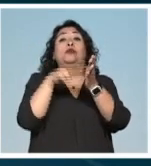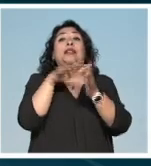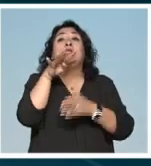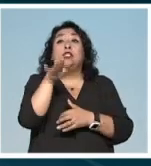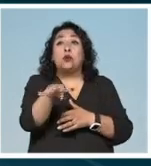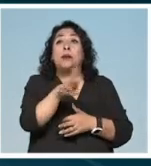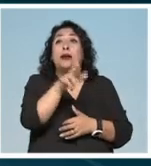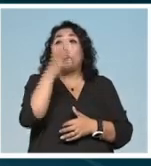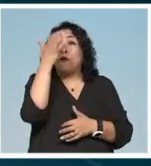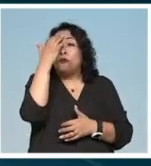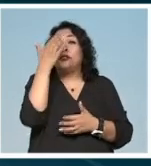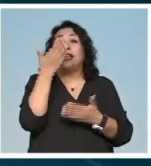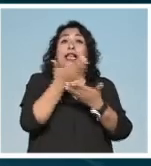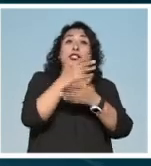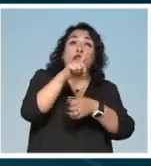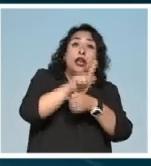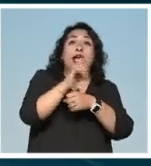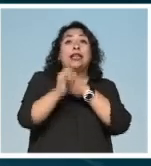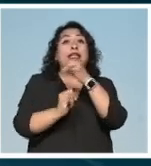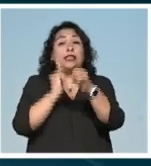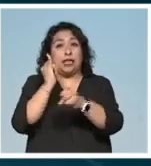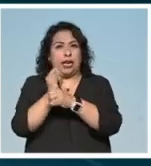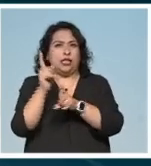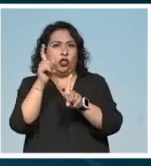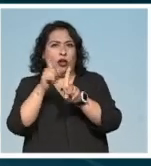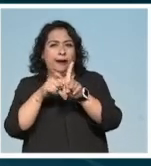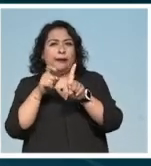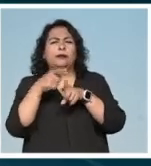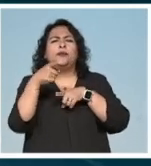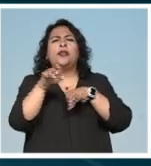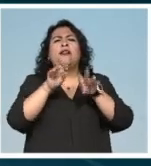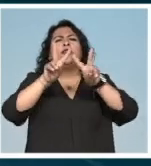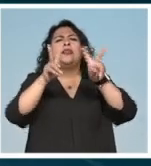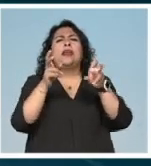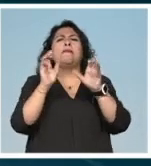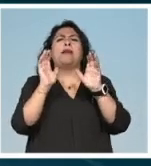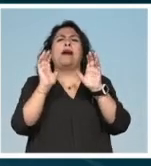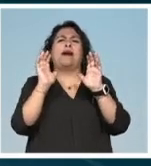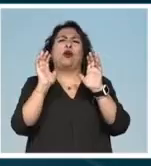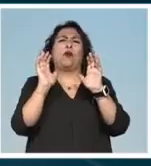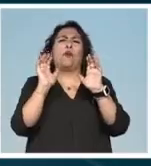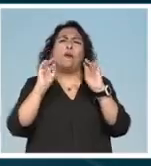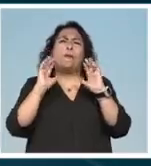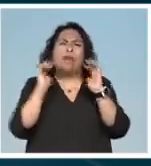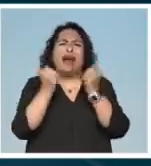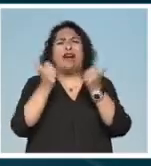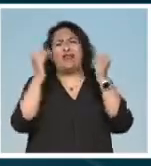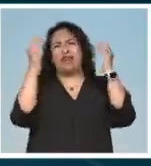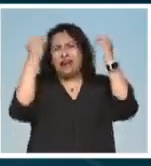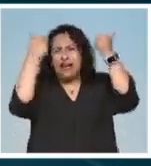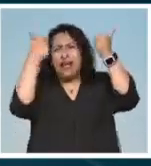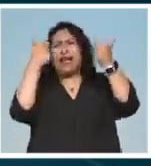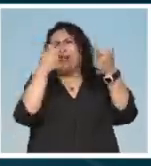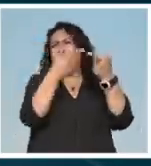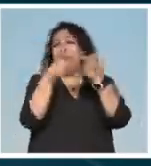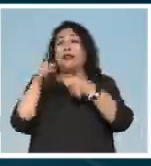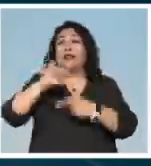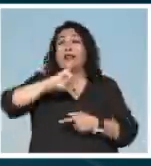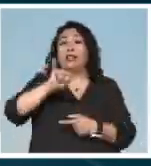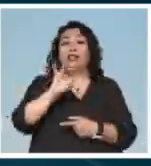por la crítica nacional e internacional. Si bien este trabajo habla sobre el narcotráfico en México, como una gran cantidad de producciones, Joshua